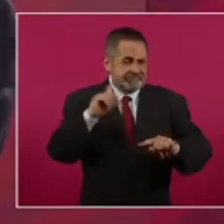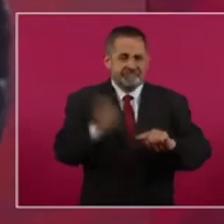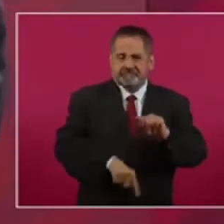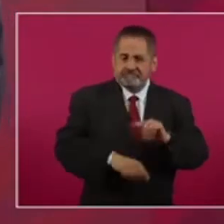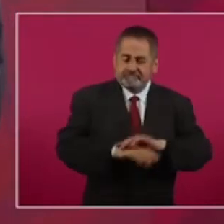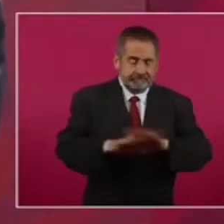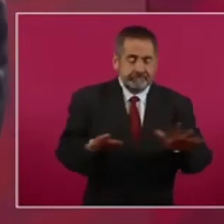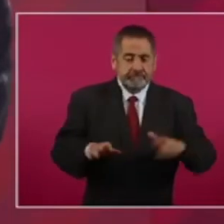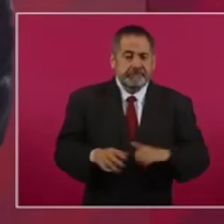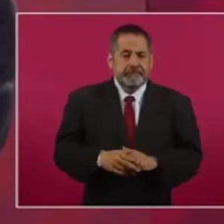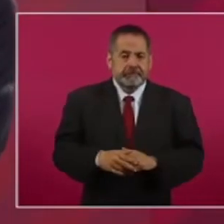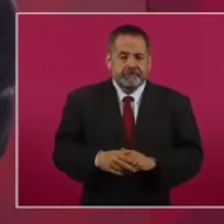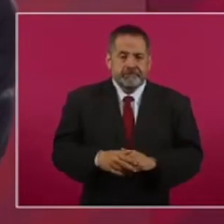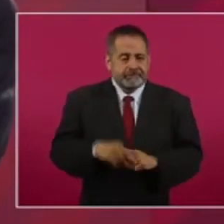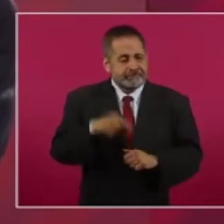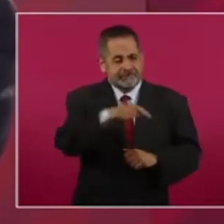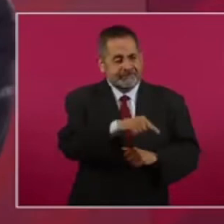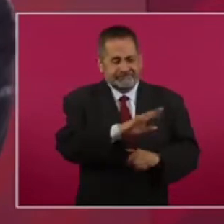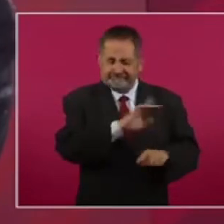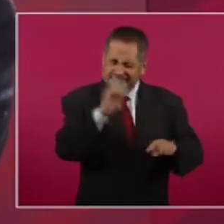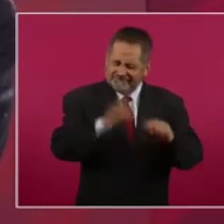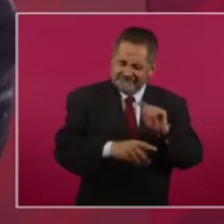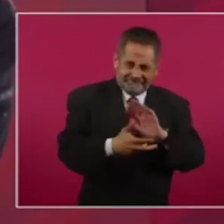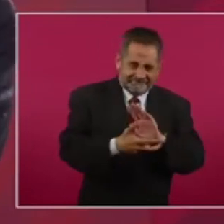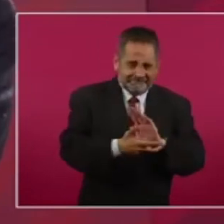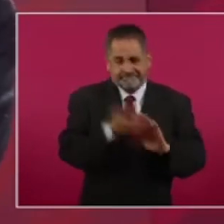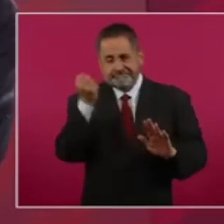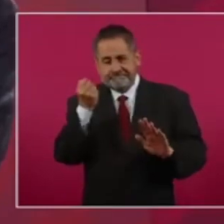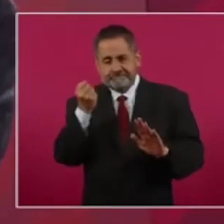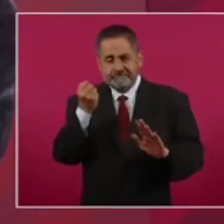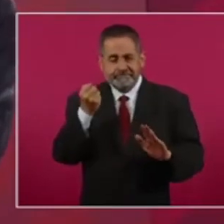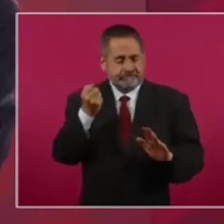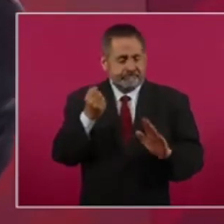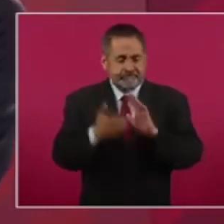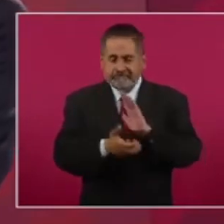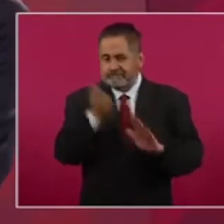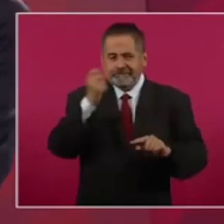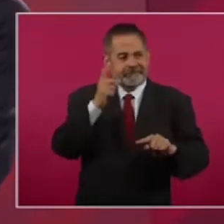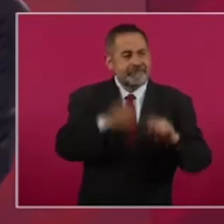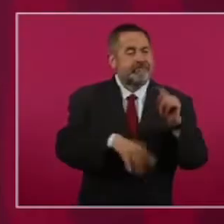Porque íbamos a arrancar de raíz. La palabra radical viene de raíz.